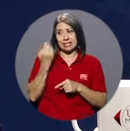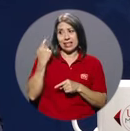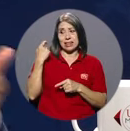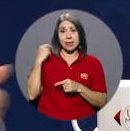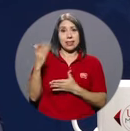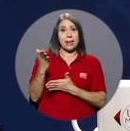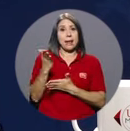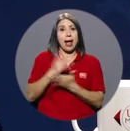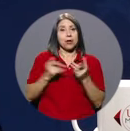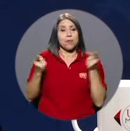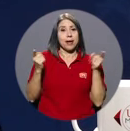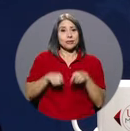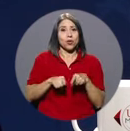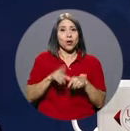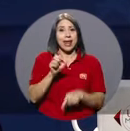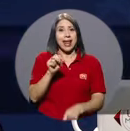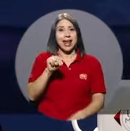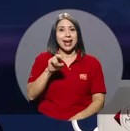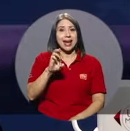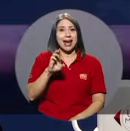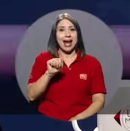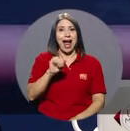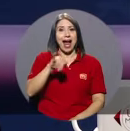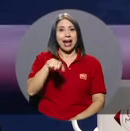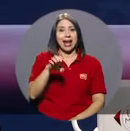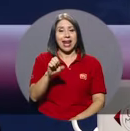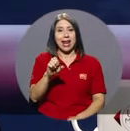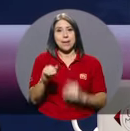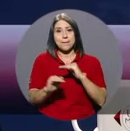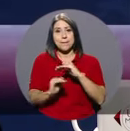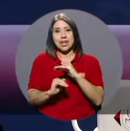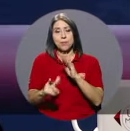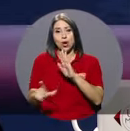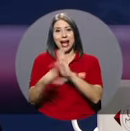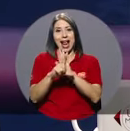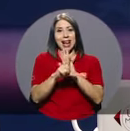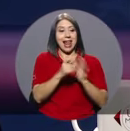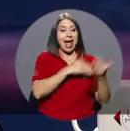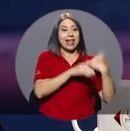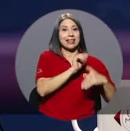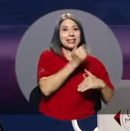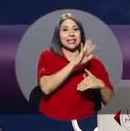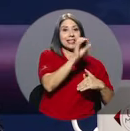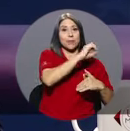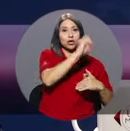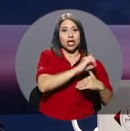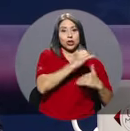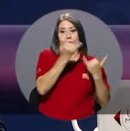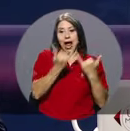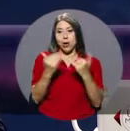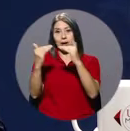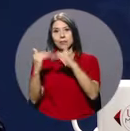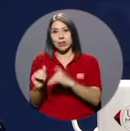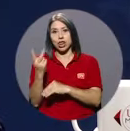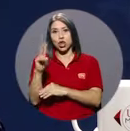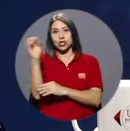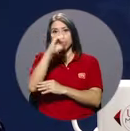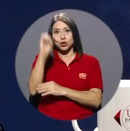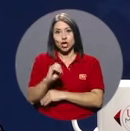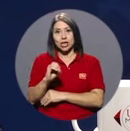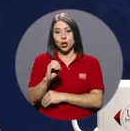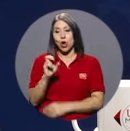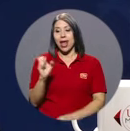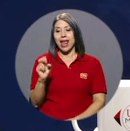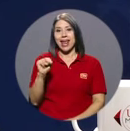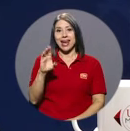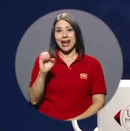épica recientemente, la reducción del encaje mínimo legal, el cual se reduce del 15% al 12%. Es importante, ¿verdad?,